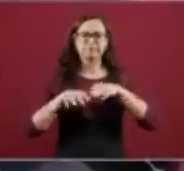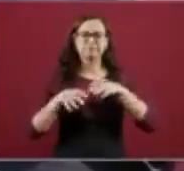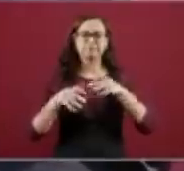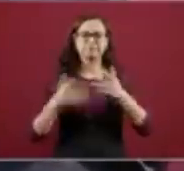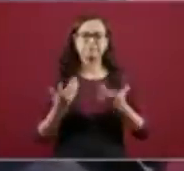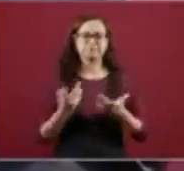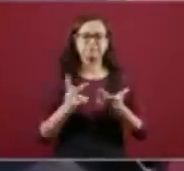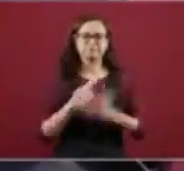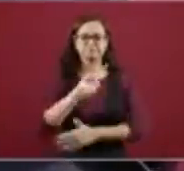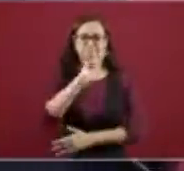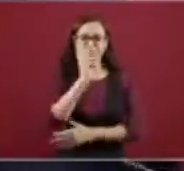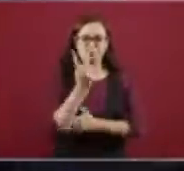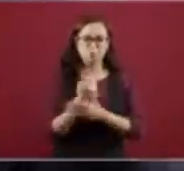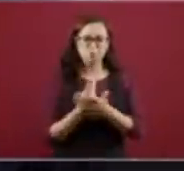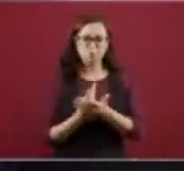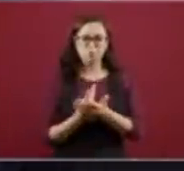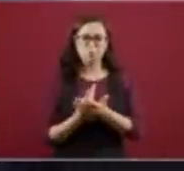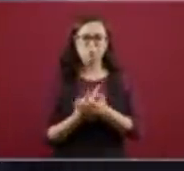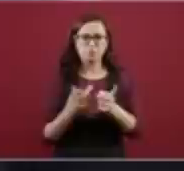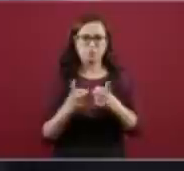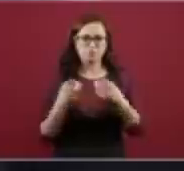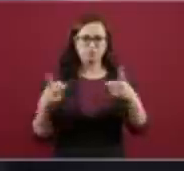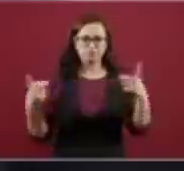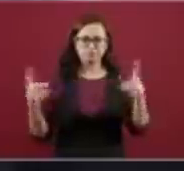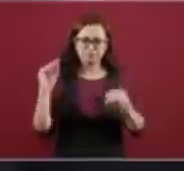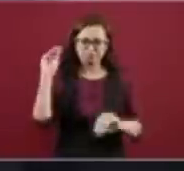elaboración del programa de desarrollo